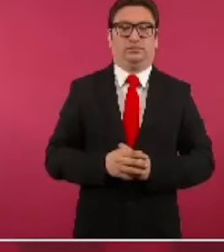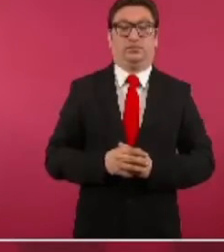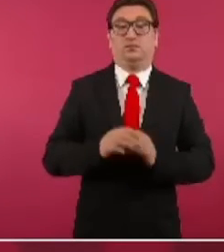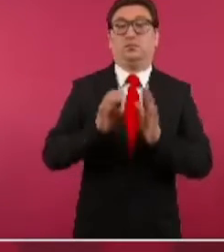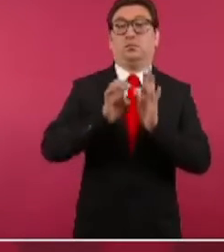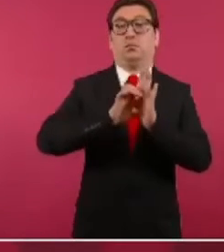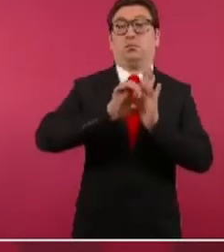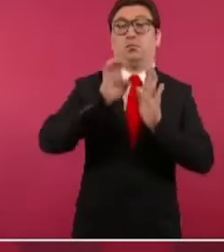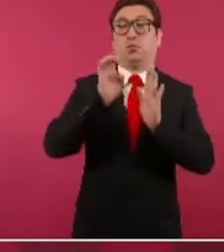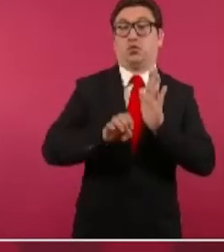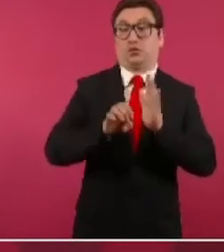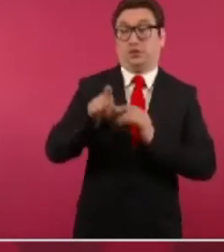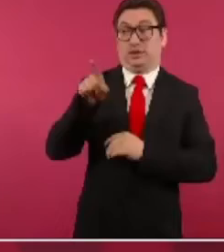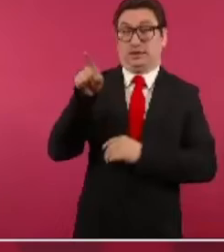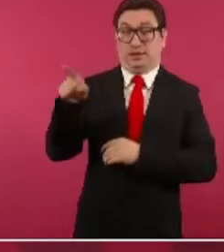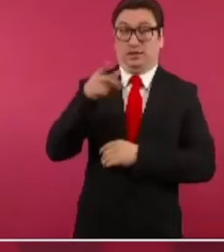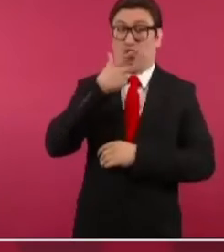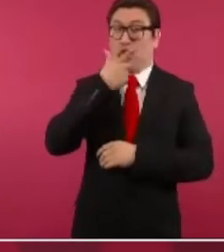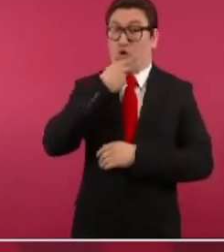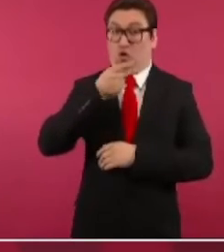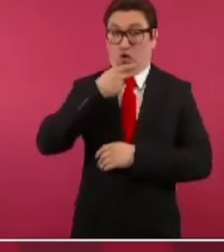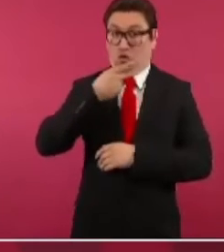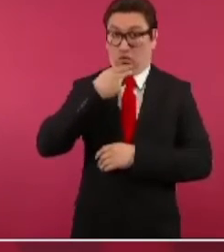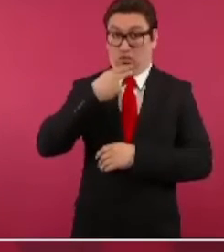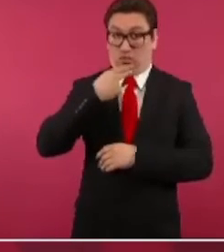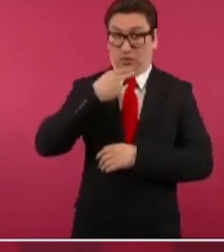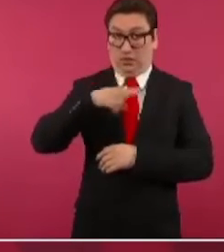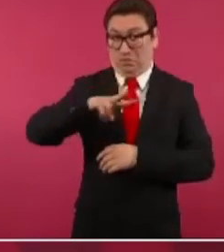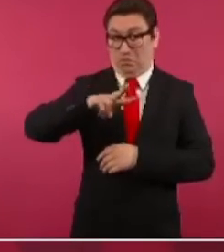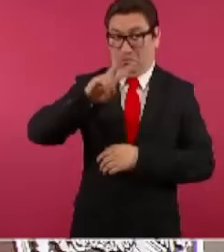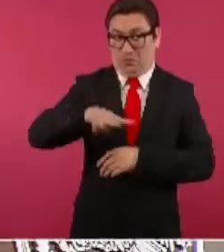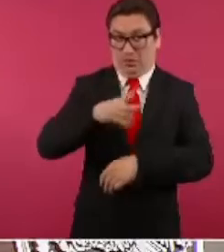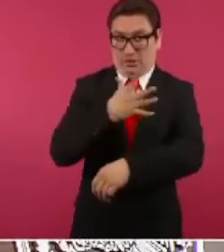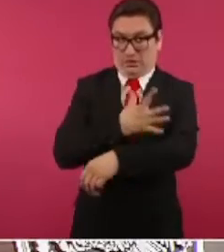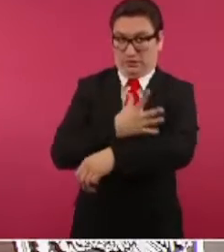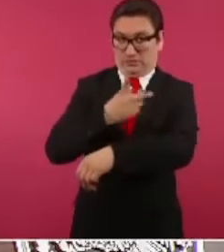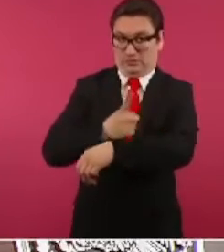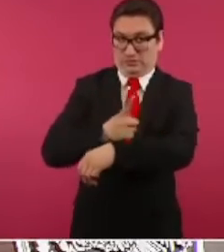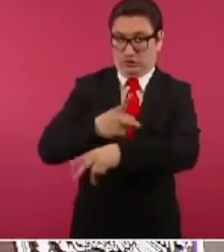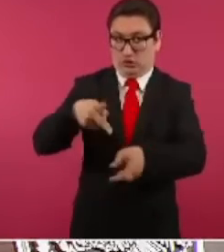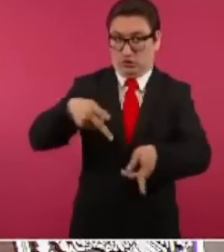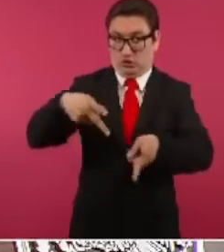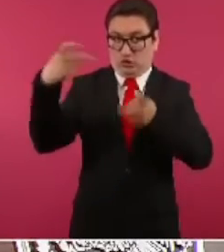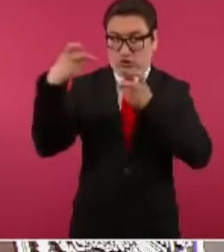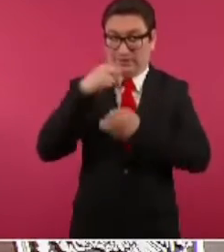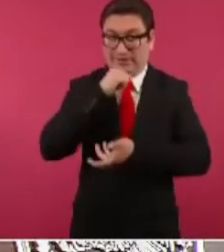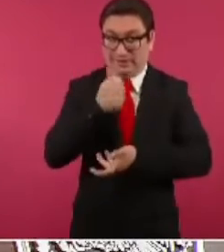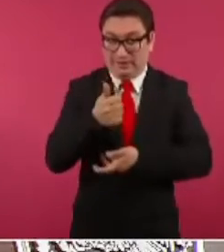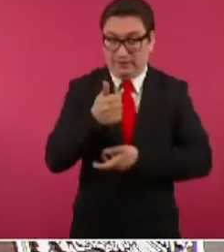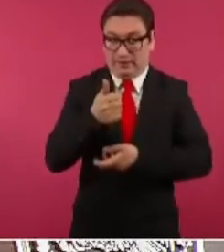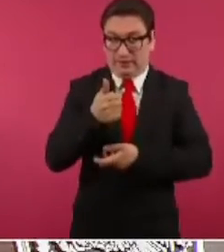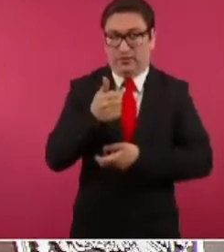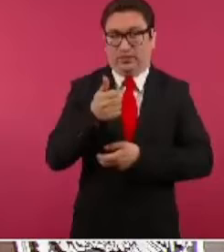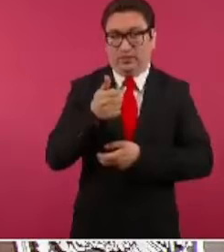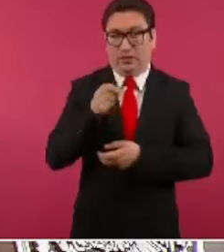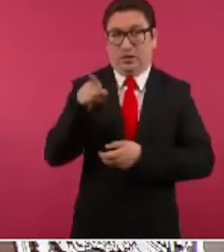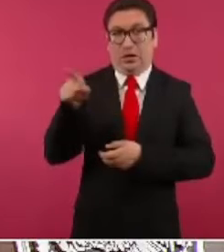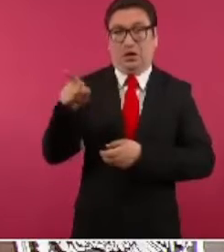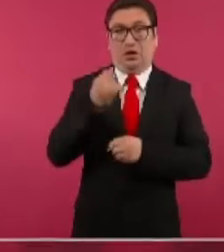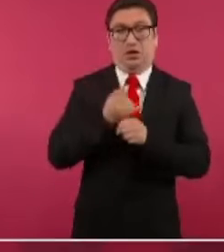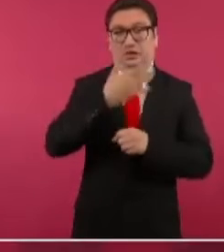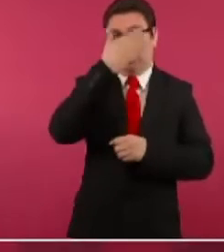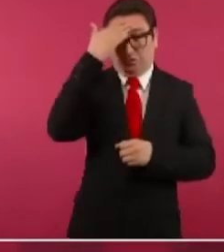ningún delito, si el médico es inocente, no tiene por qué